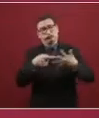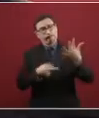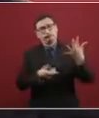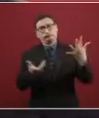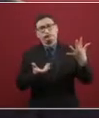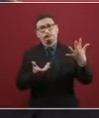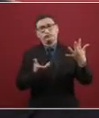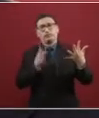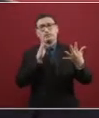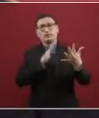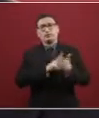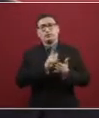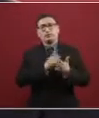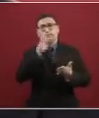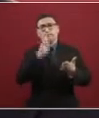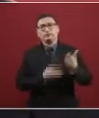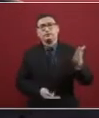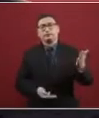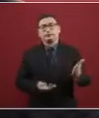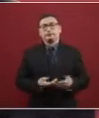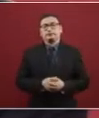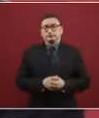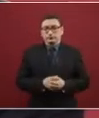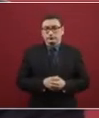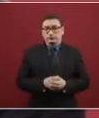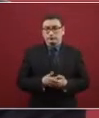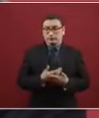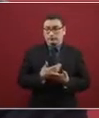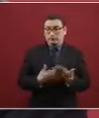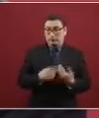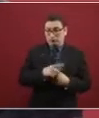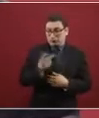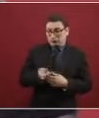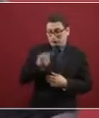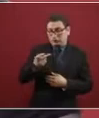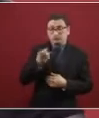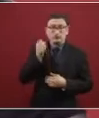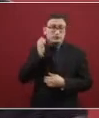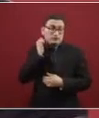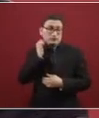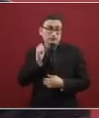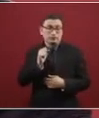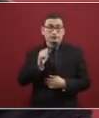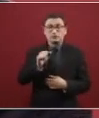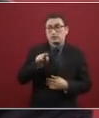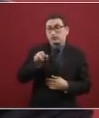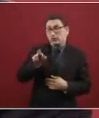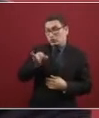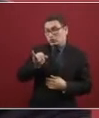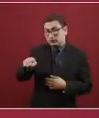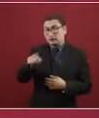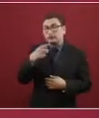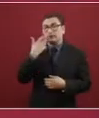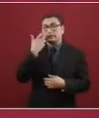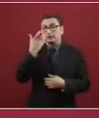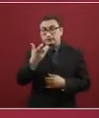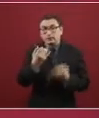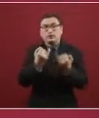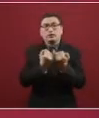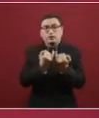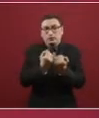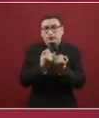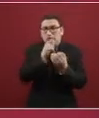él está preguntando ahora es que la senadora saudí quiere que también se juzgue al